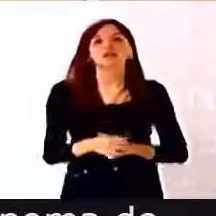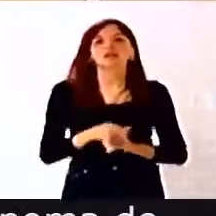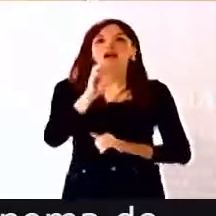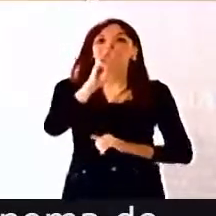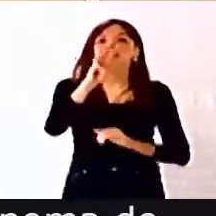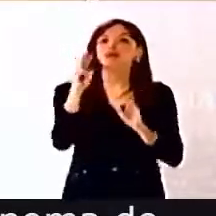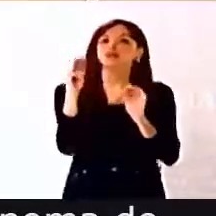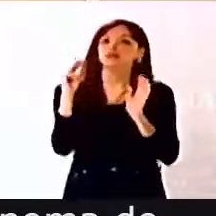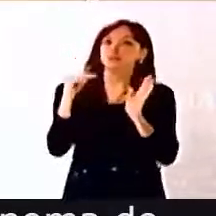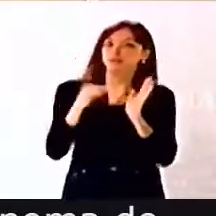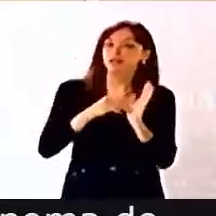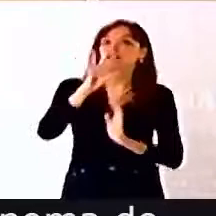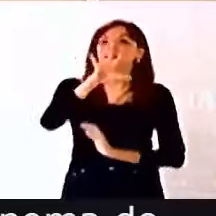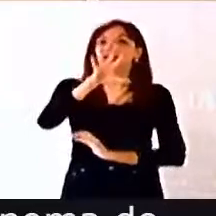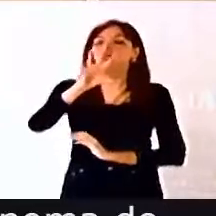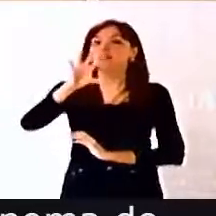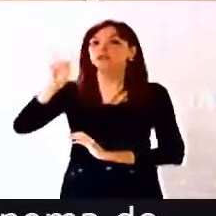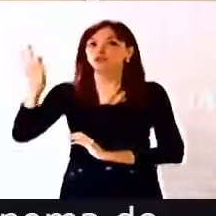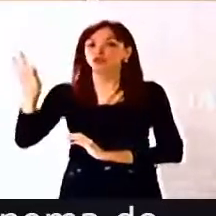3.512 personas,